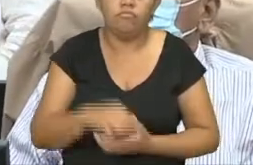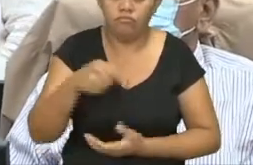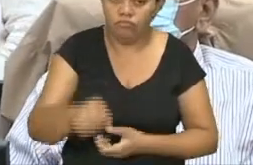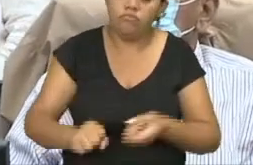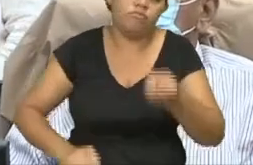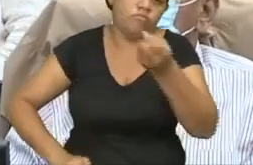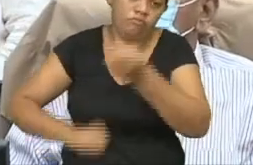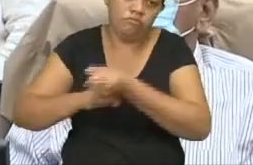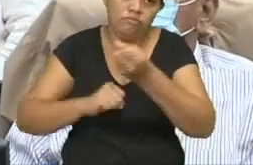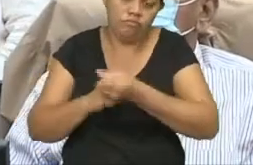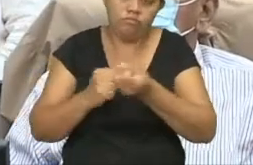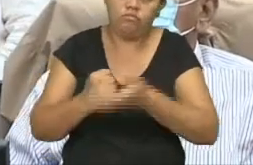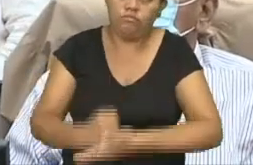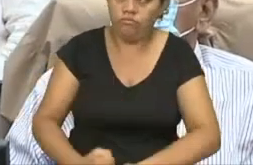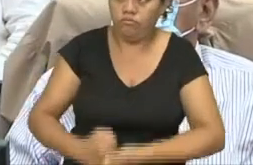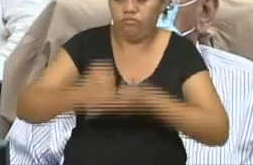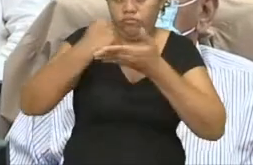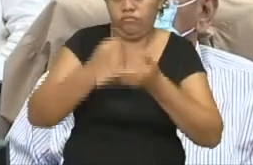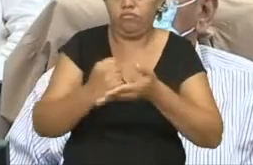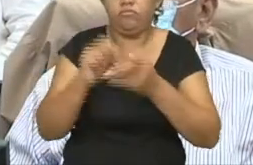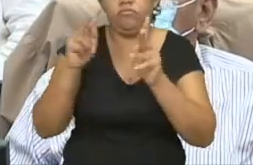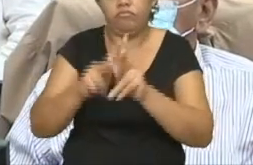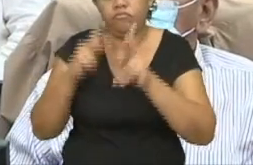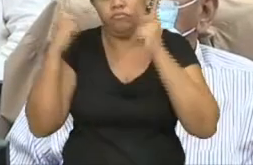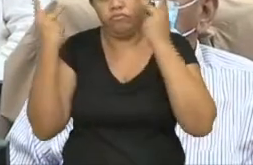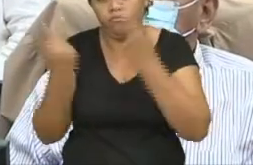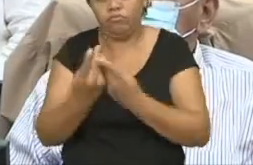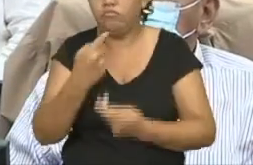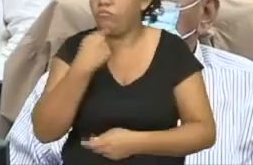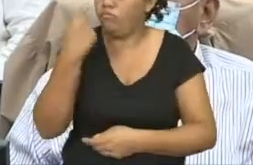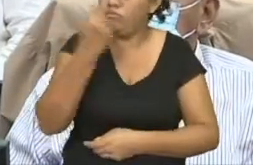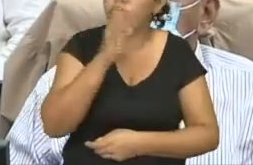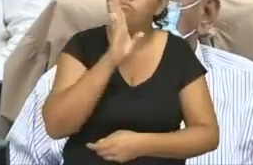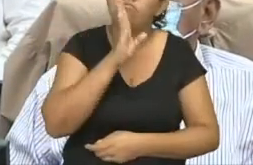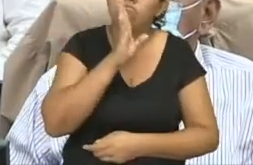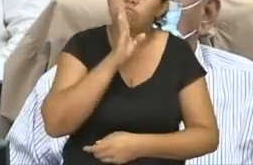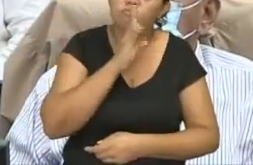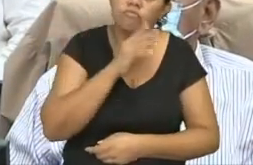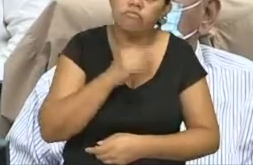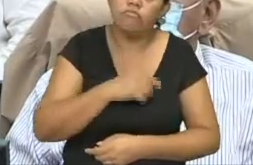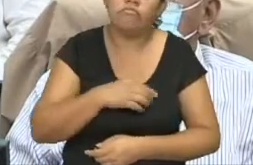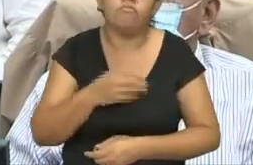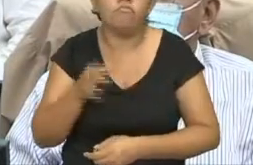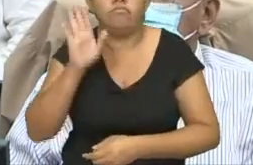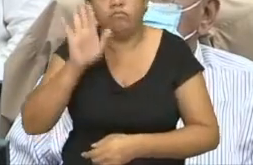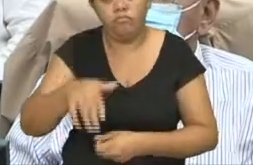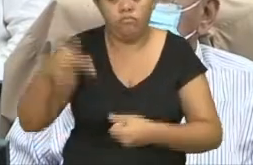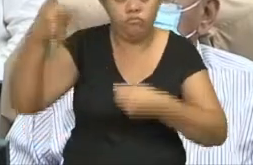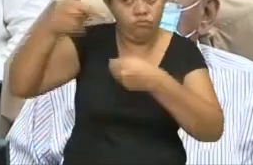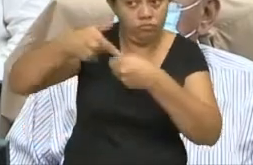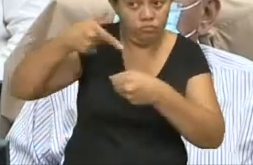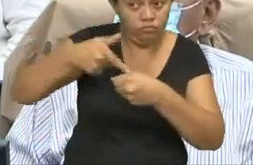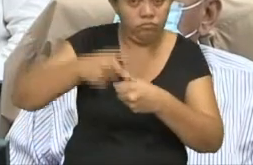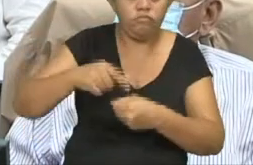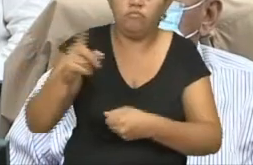Este apoyo temporal, que no solamente deberíamos de hablar de subsidio de combustible,